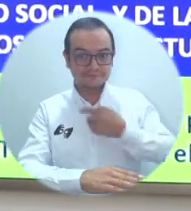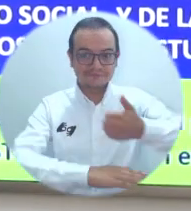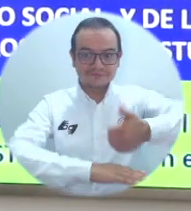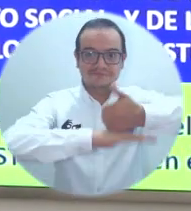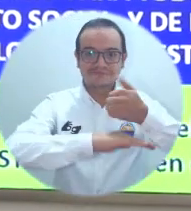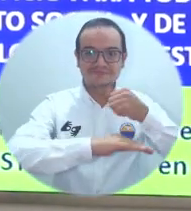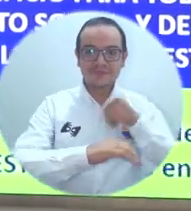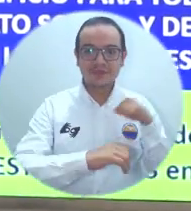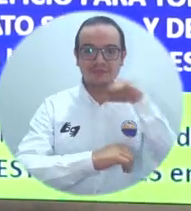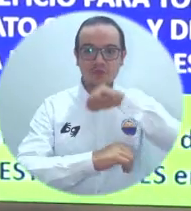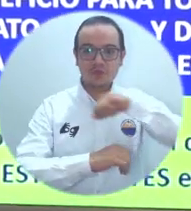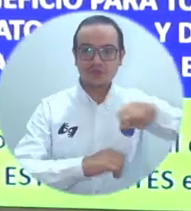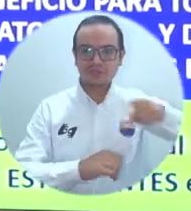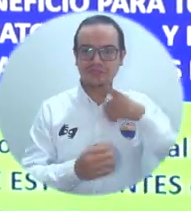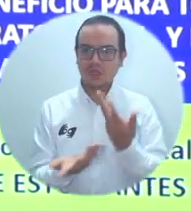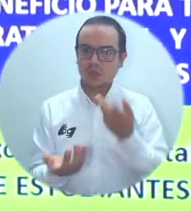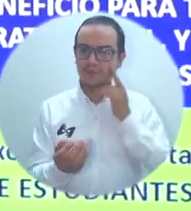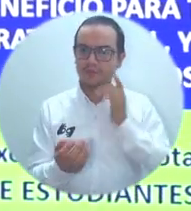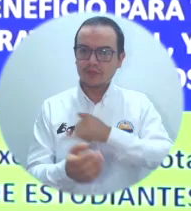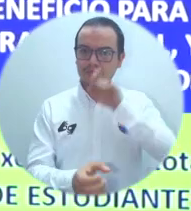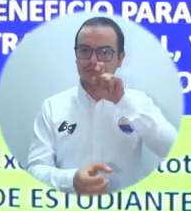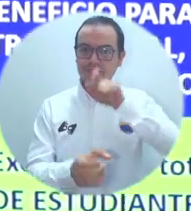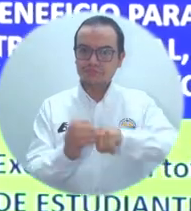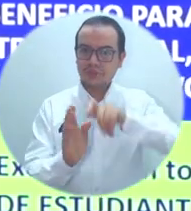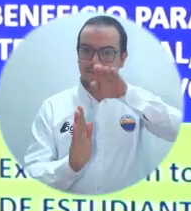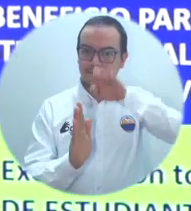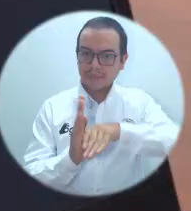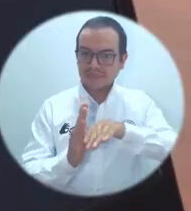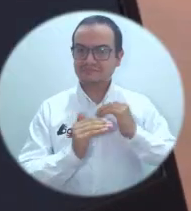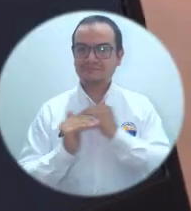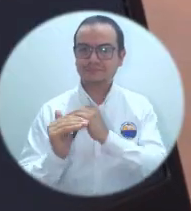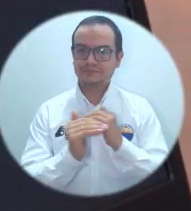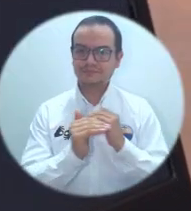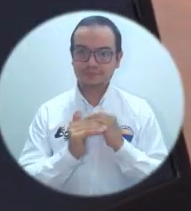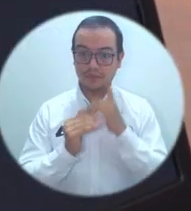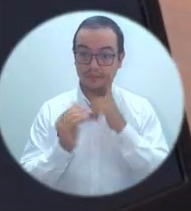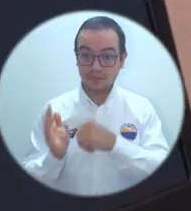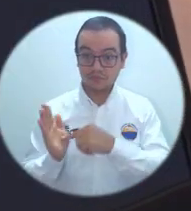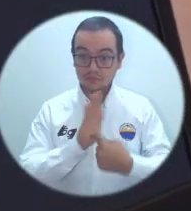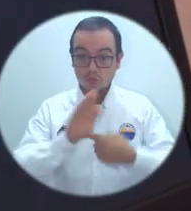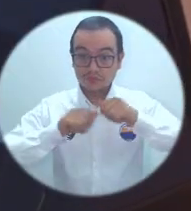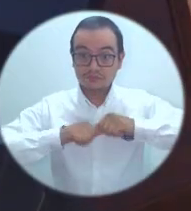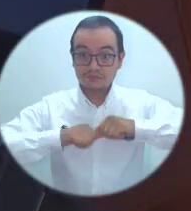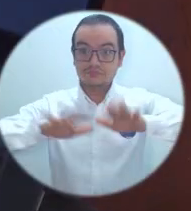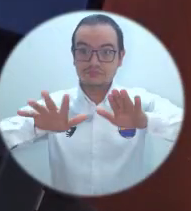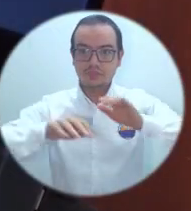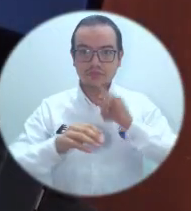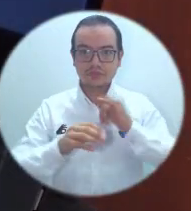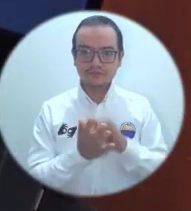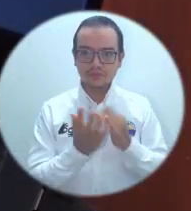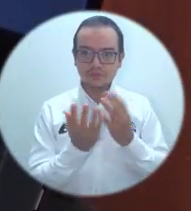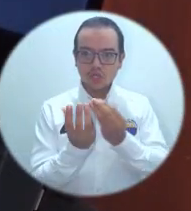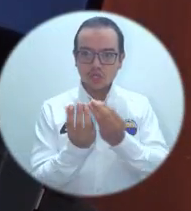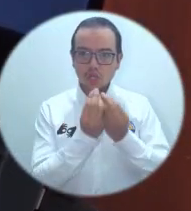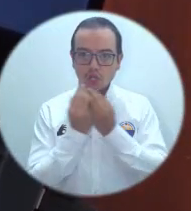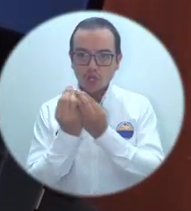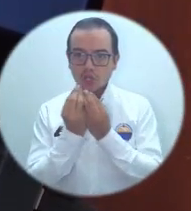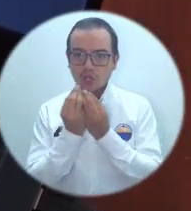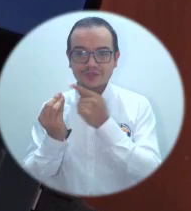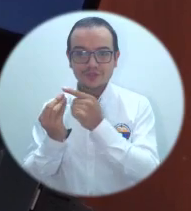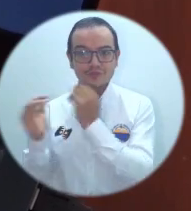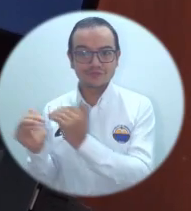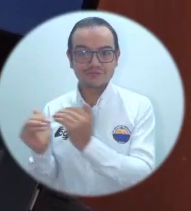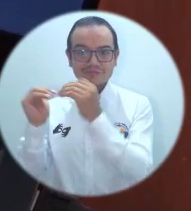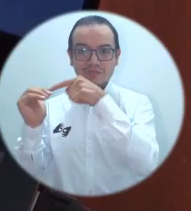Luego de que el rector Pablo Vera socializara la propuesta del modelo de matrículas incluyente, equitativo y sostenible ante la comunidad universitaria,